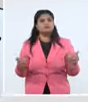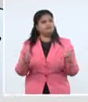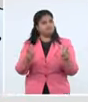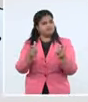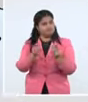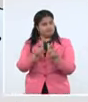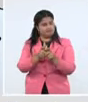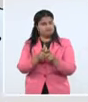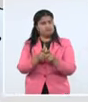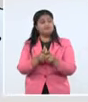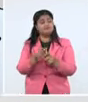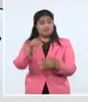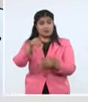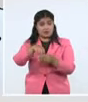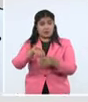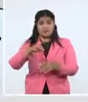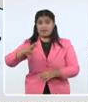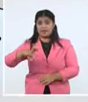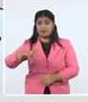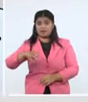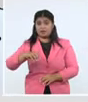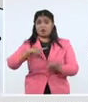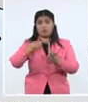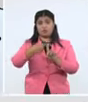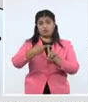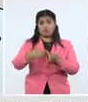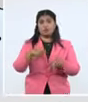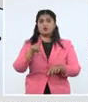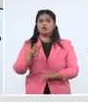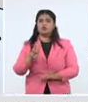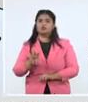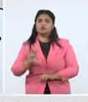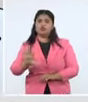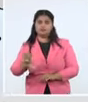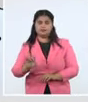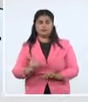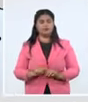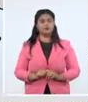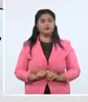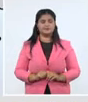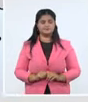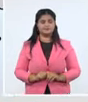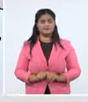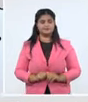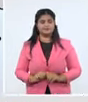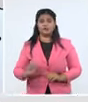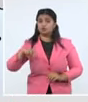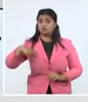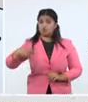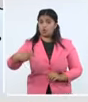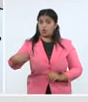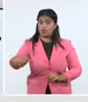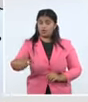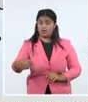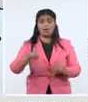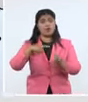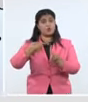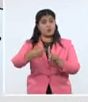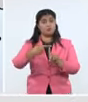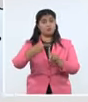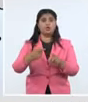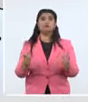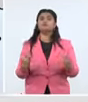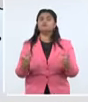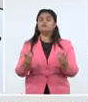135, pero indiscutiblemente con una reducción que se viene produciendo paulatinamente como